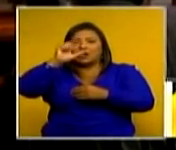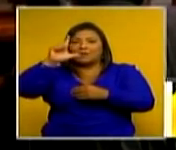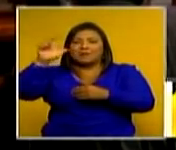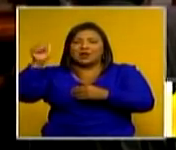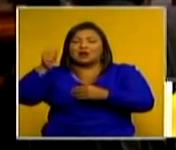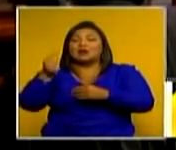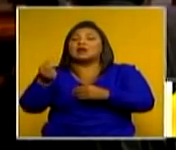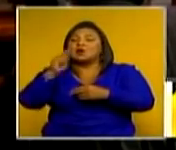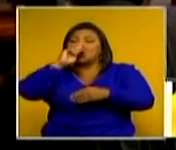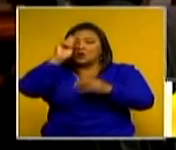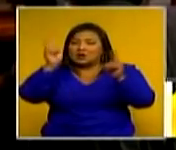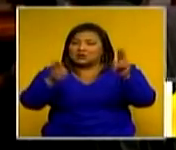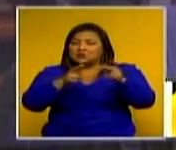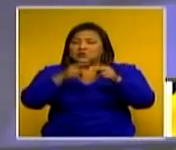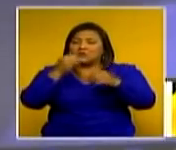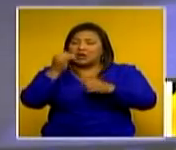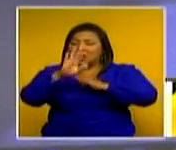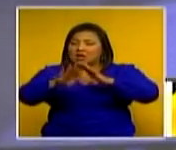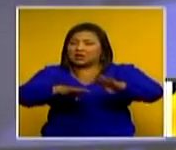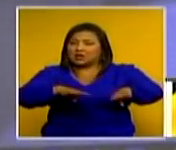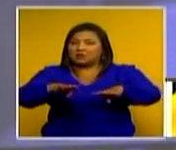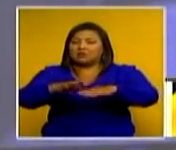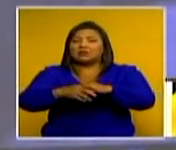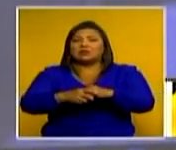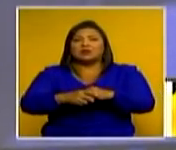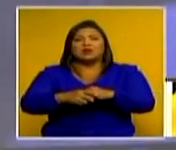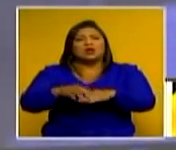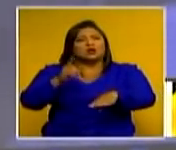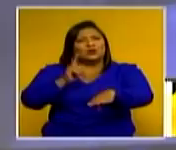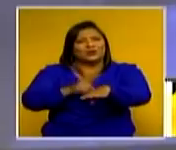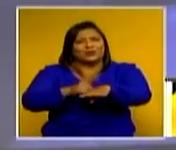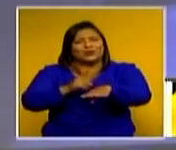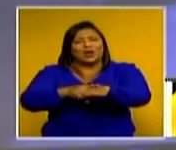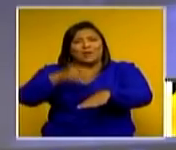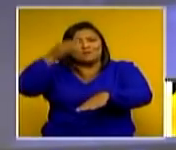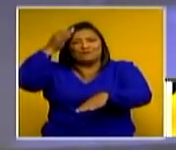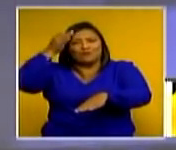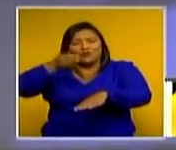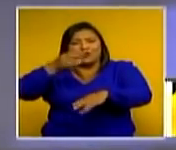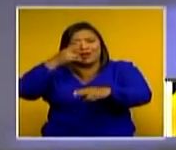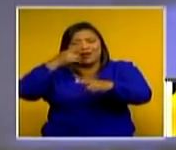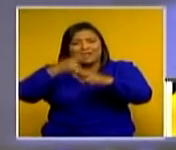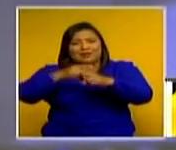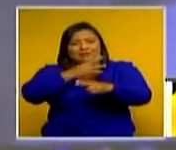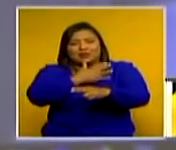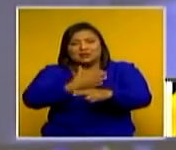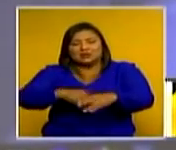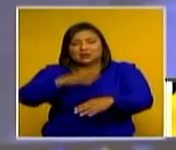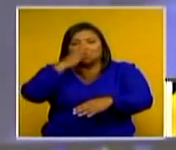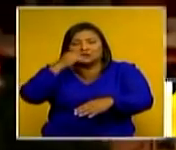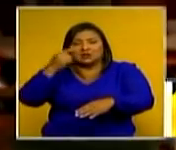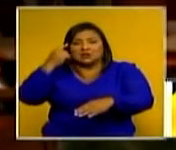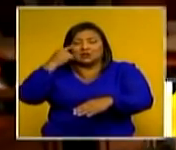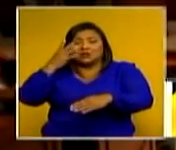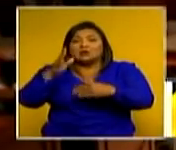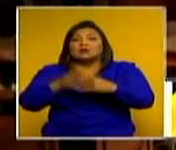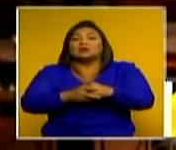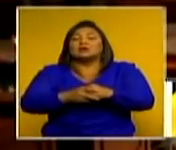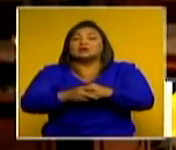actividades que estuvo con tiempo y puntual el ex presidente de la república rafael correa